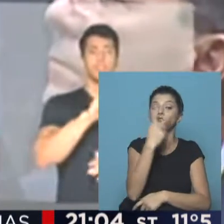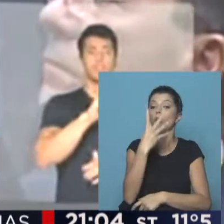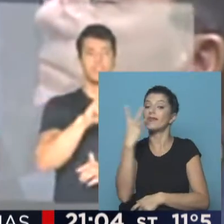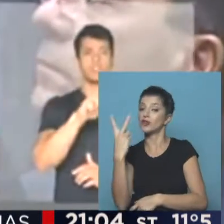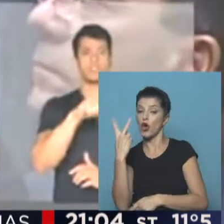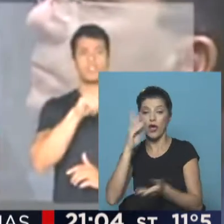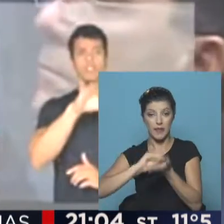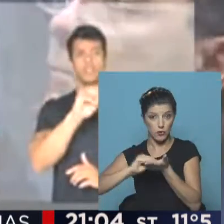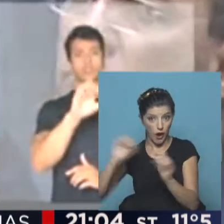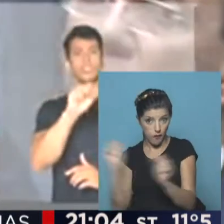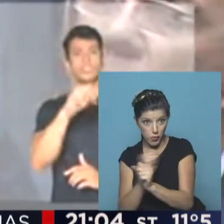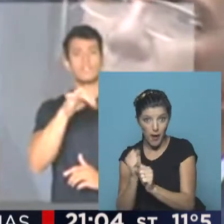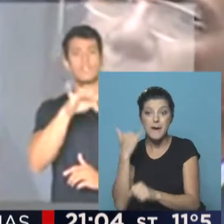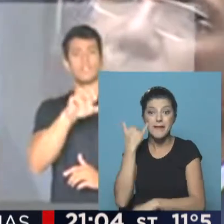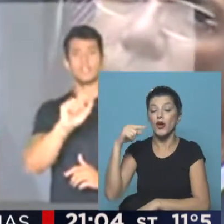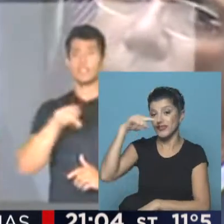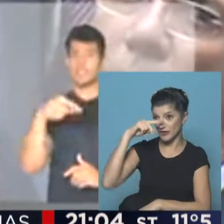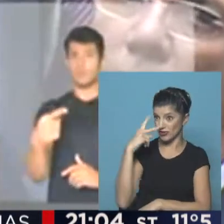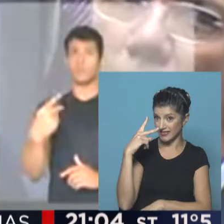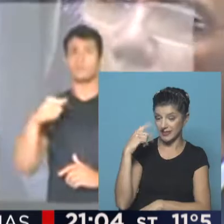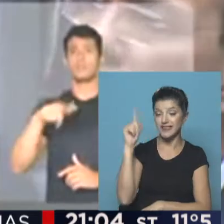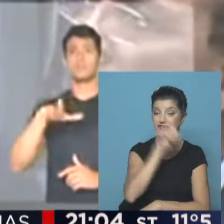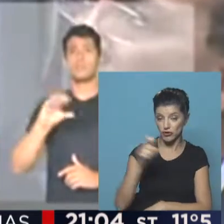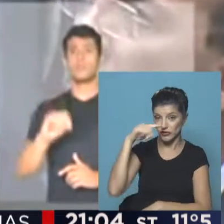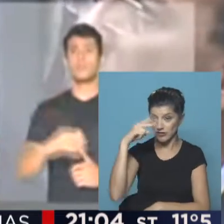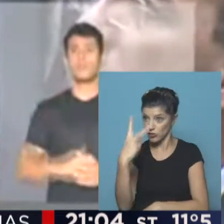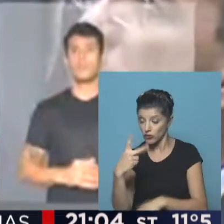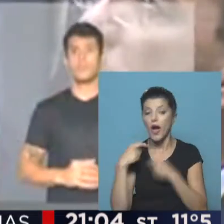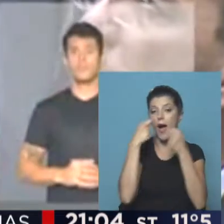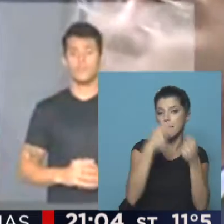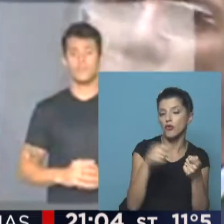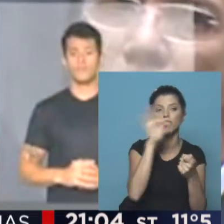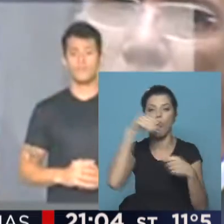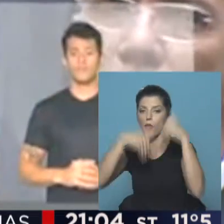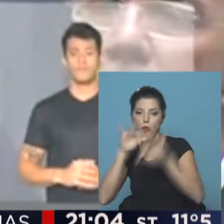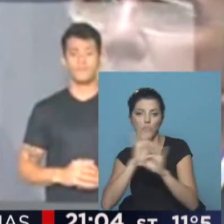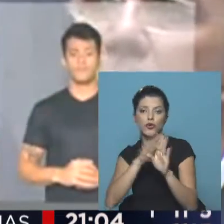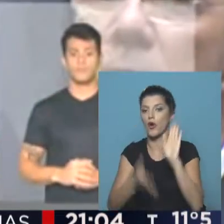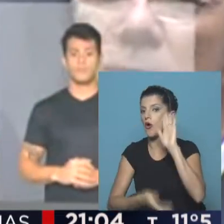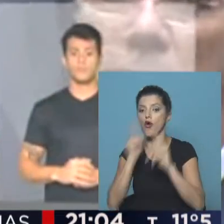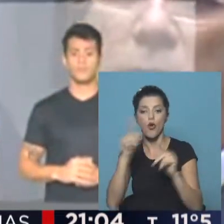A Temer le alcanzó con que 172 lo apoyen, se abstengan o se ausenten para que la denuncia sea rechazada.